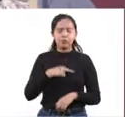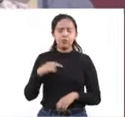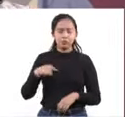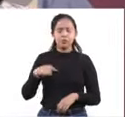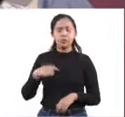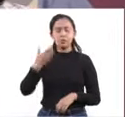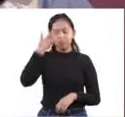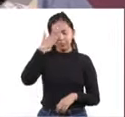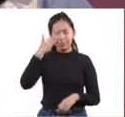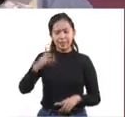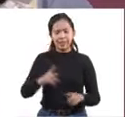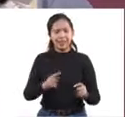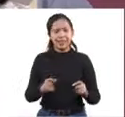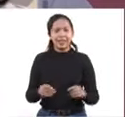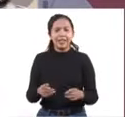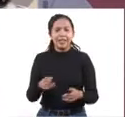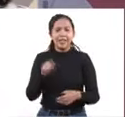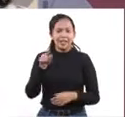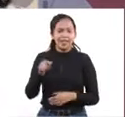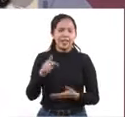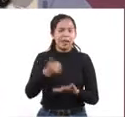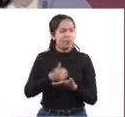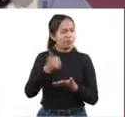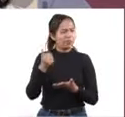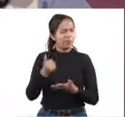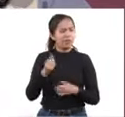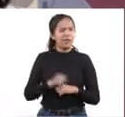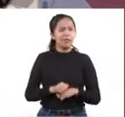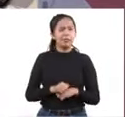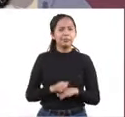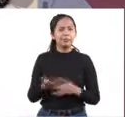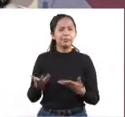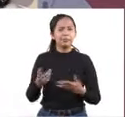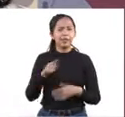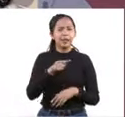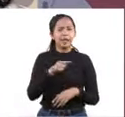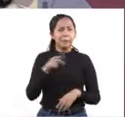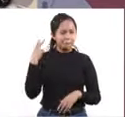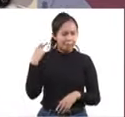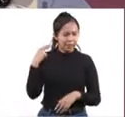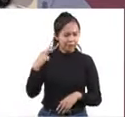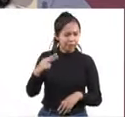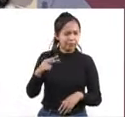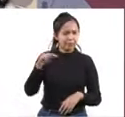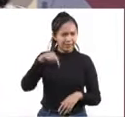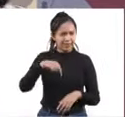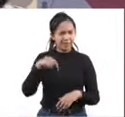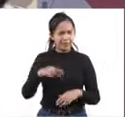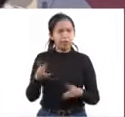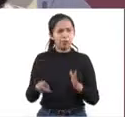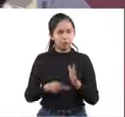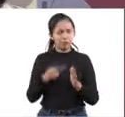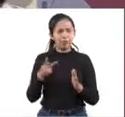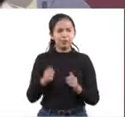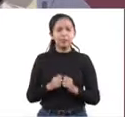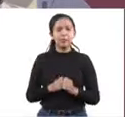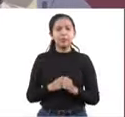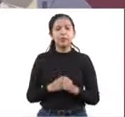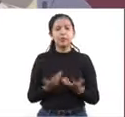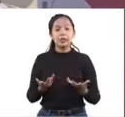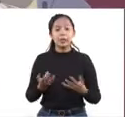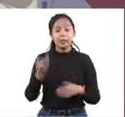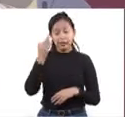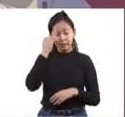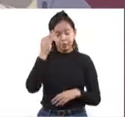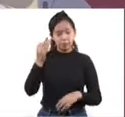tener el permiso de Advance Parole, porque no todos podemos viajar con este permiso. No es solamente un tiempo de